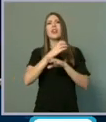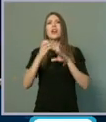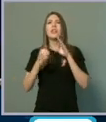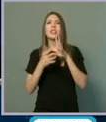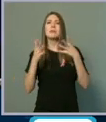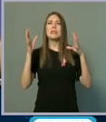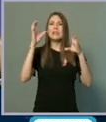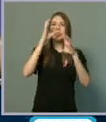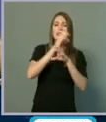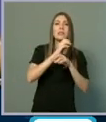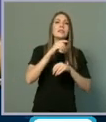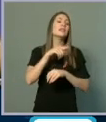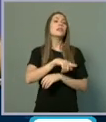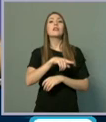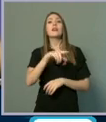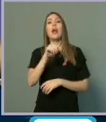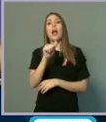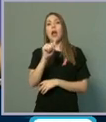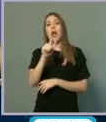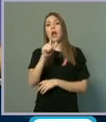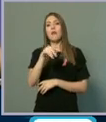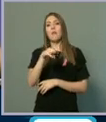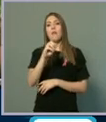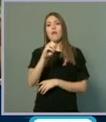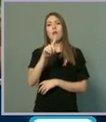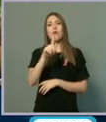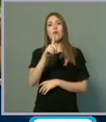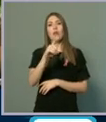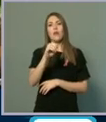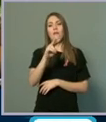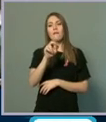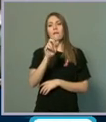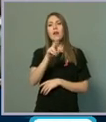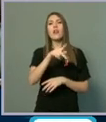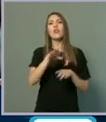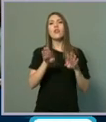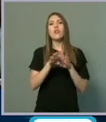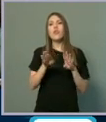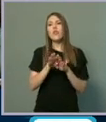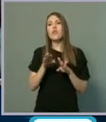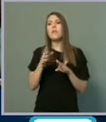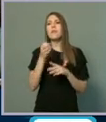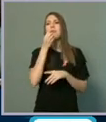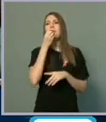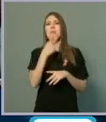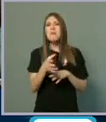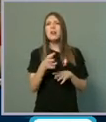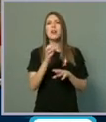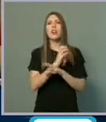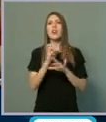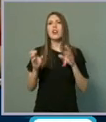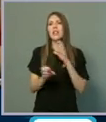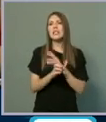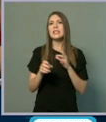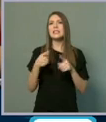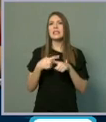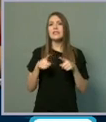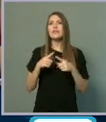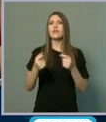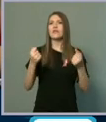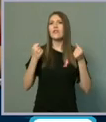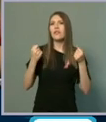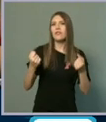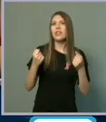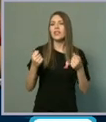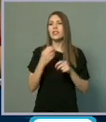de comedias disparatadas a dramas muy, muy intensos, justo como Volver o Todo sobre mi madre, ¿no? Pero incluso te pasa, por ejemplo,